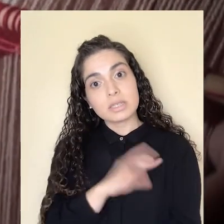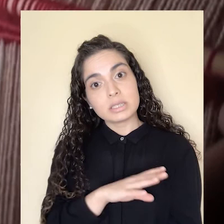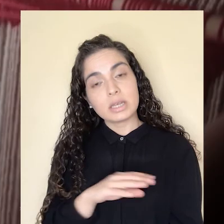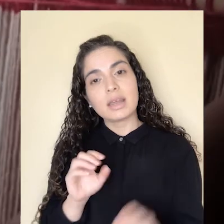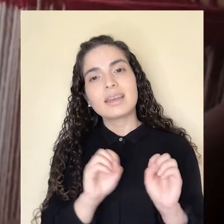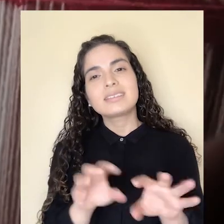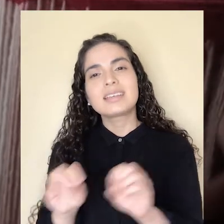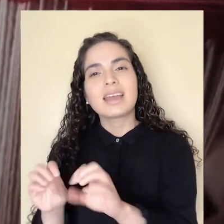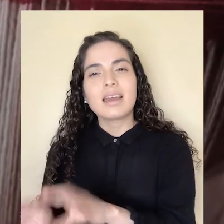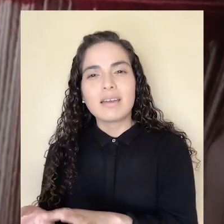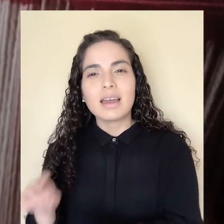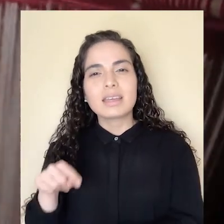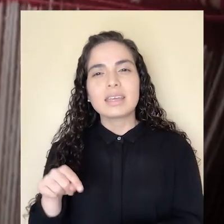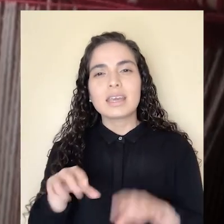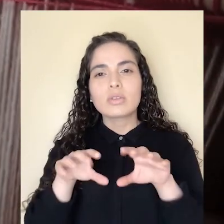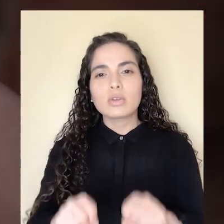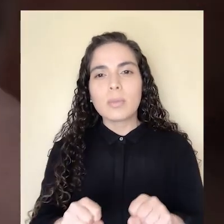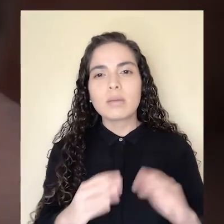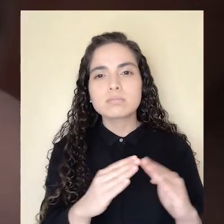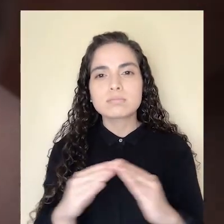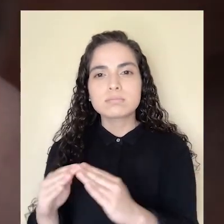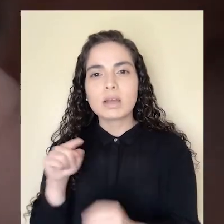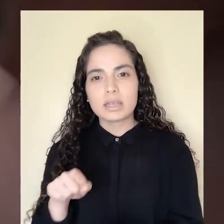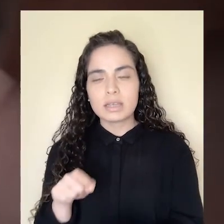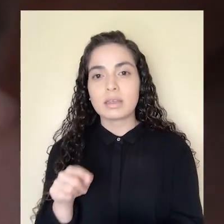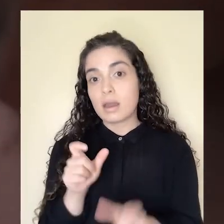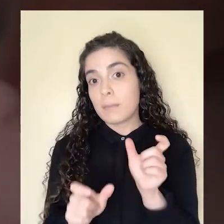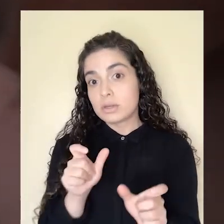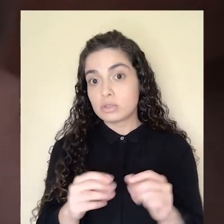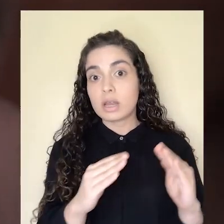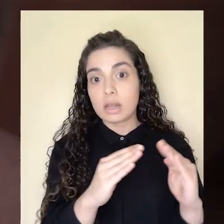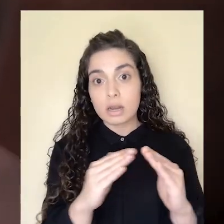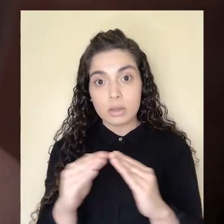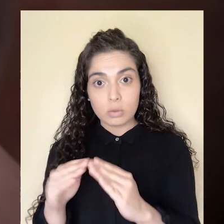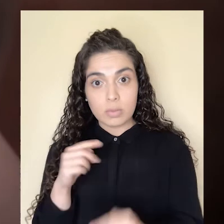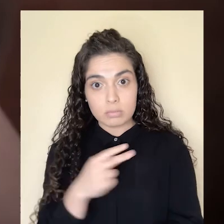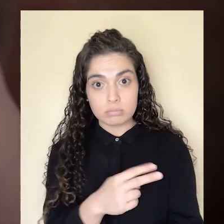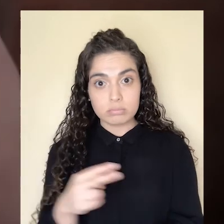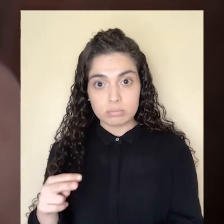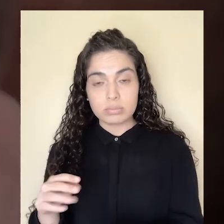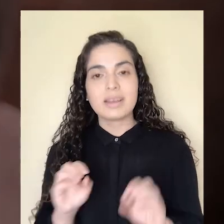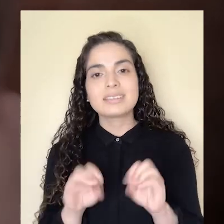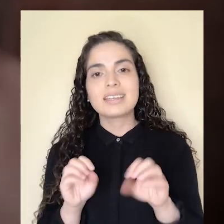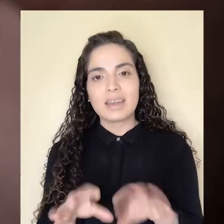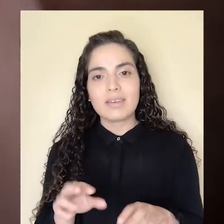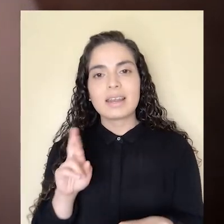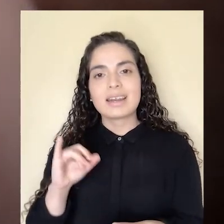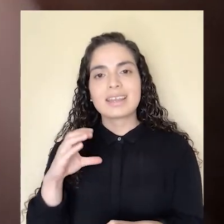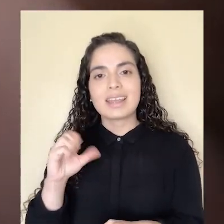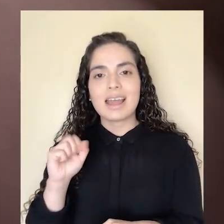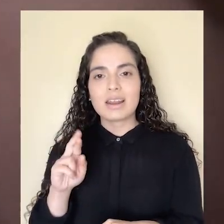una persona de una toma que había aquí y a todas las personas que pertenecían a la toma Ricardo